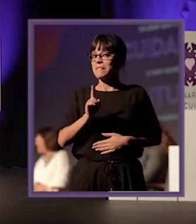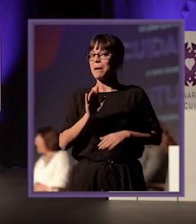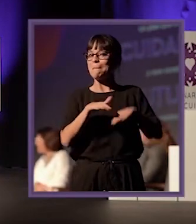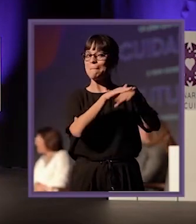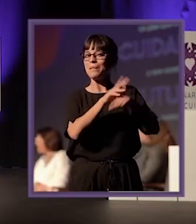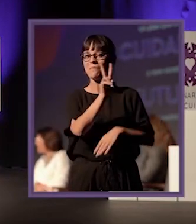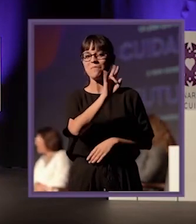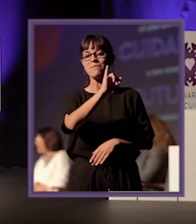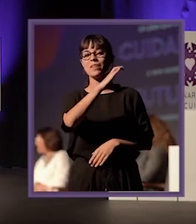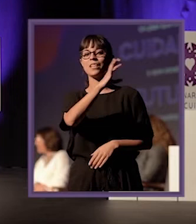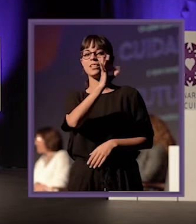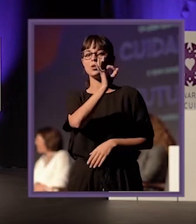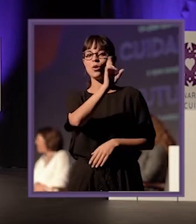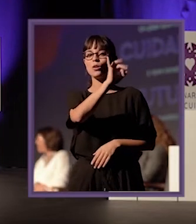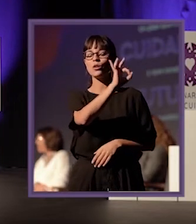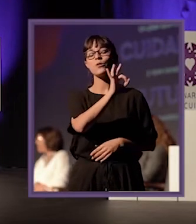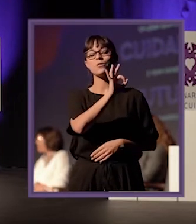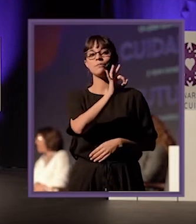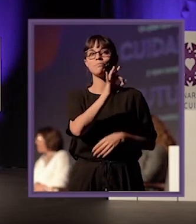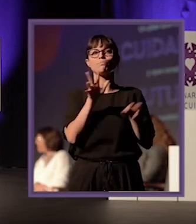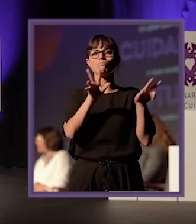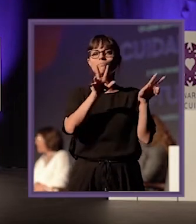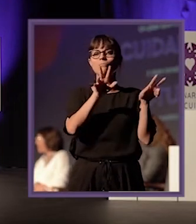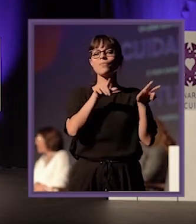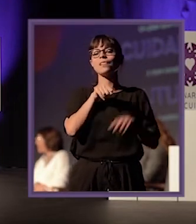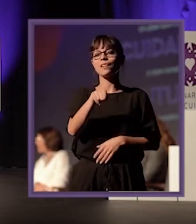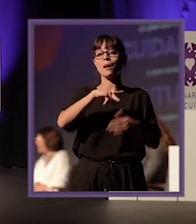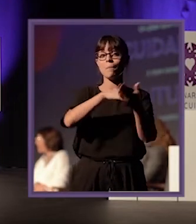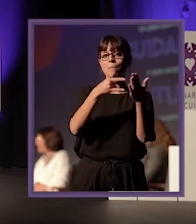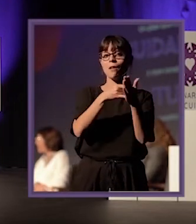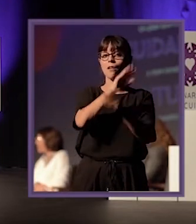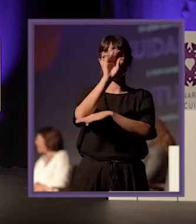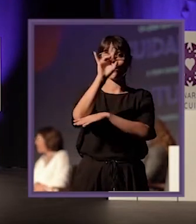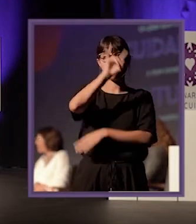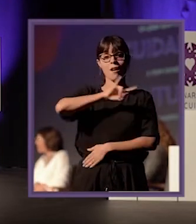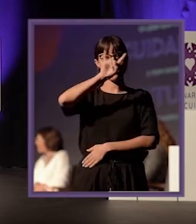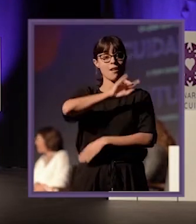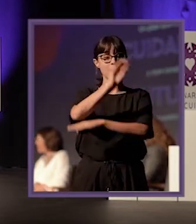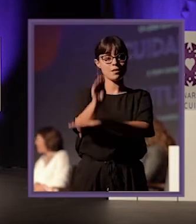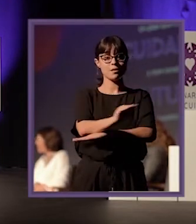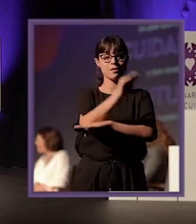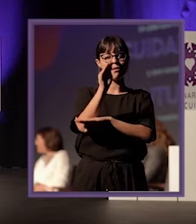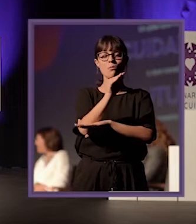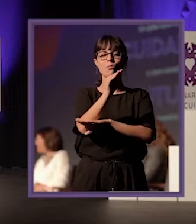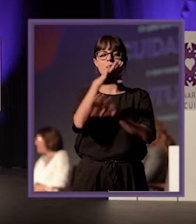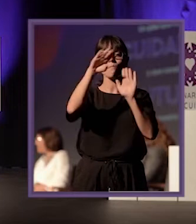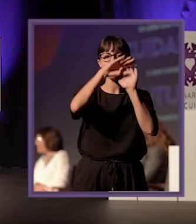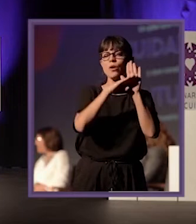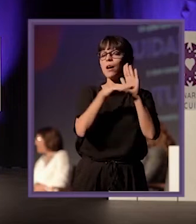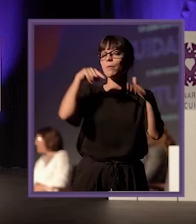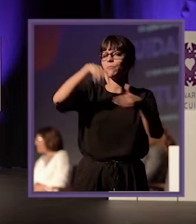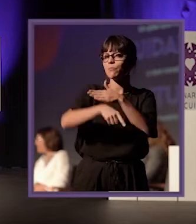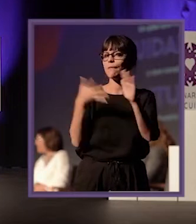Victorio, en cuál es cada una o en qué se trata cada una de las líneas del Plan Canarias Te Cuida. Eso se lo voy a dejar a las